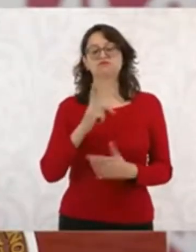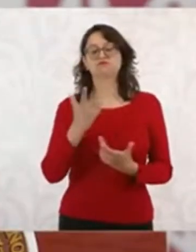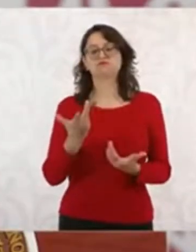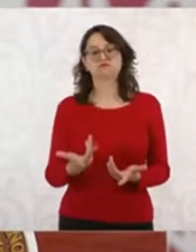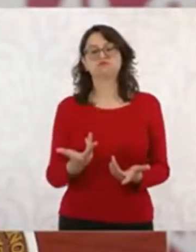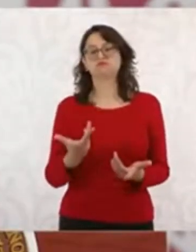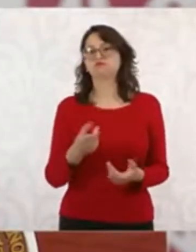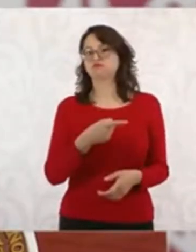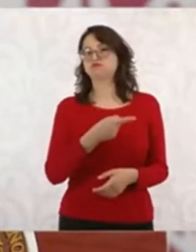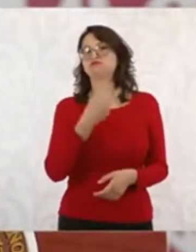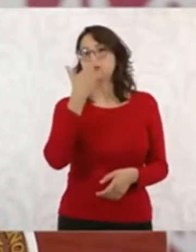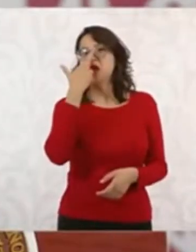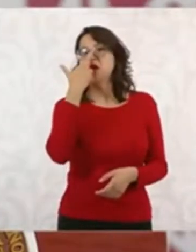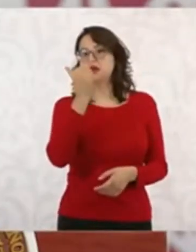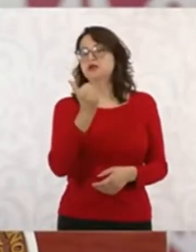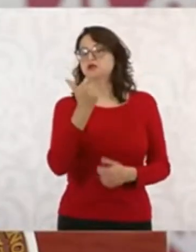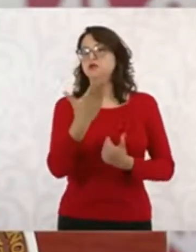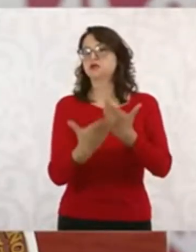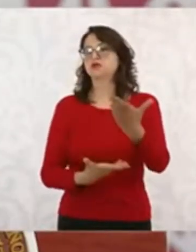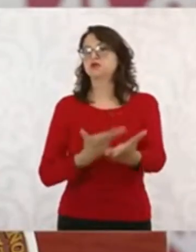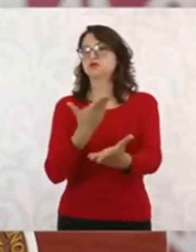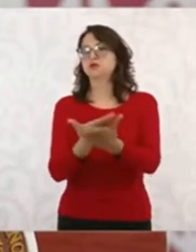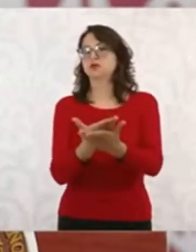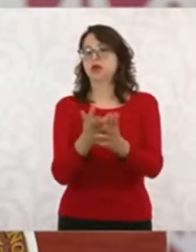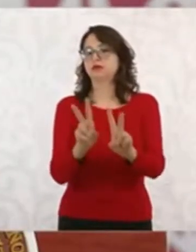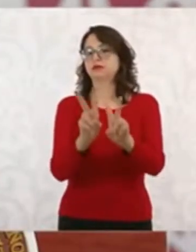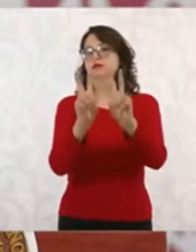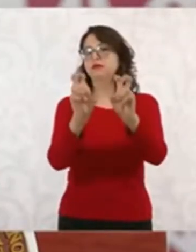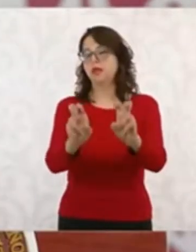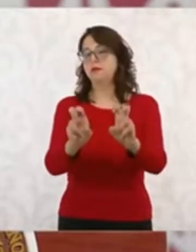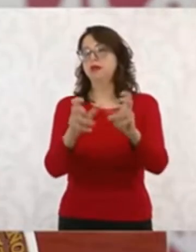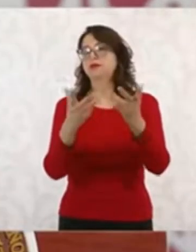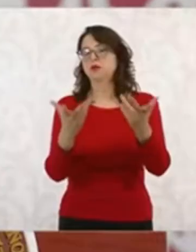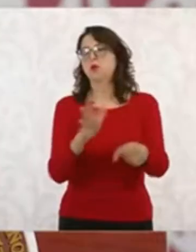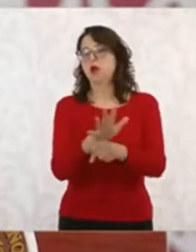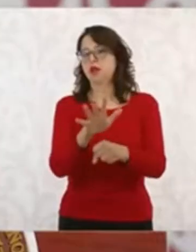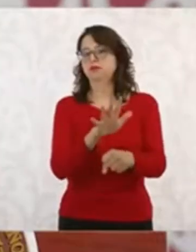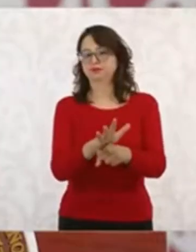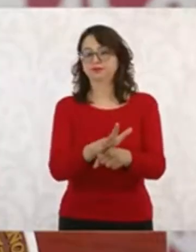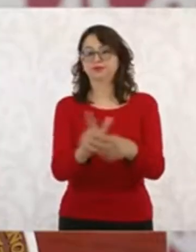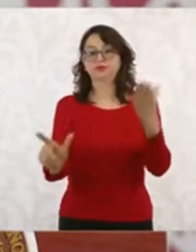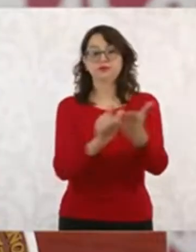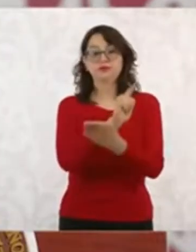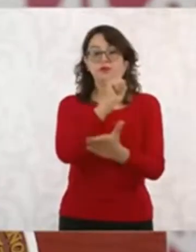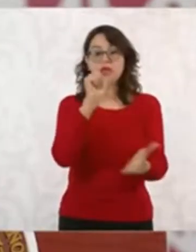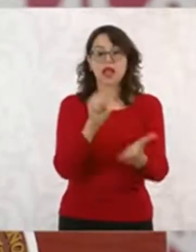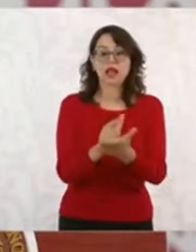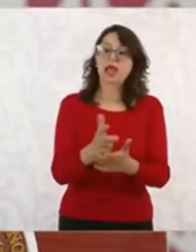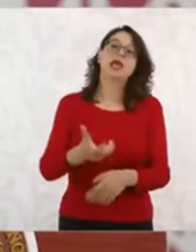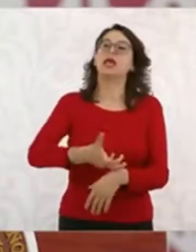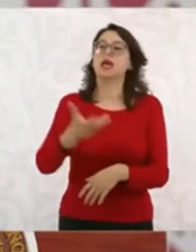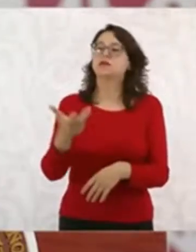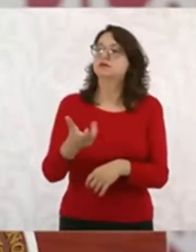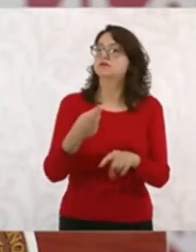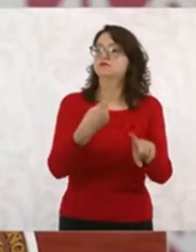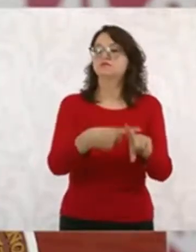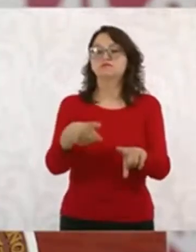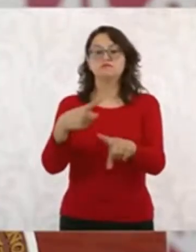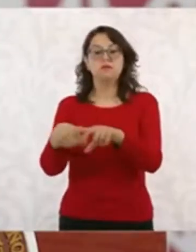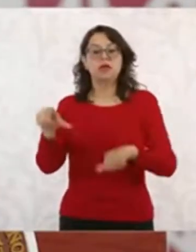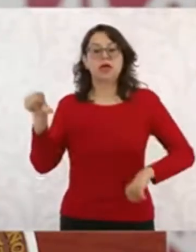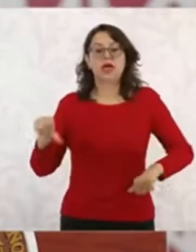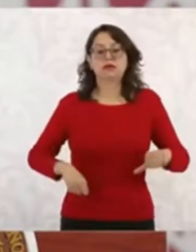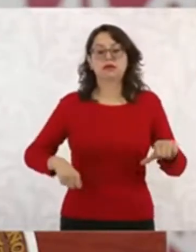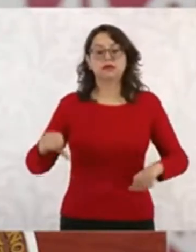ni se avalan ni leyes ni actos contrarios a la Constitución y que no hay cabida a